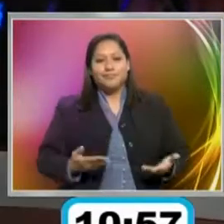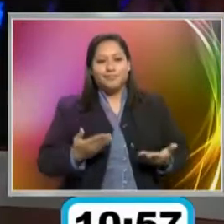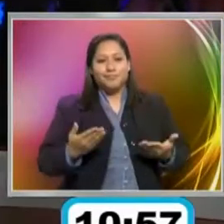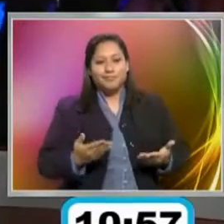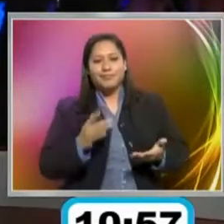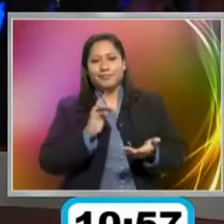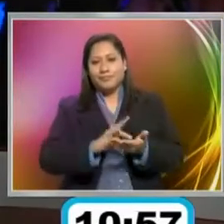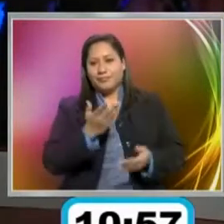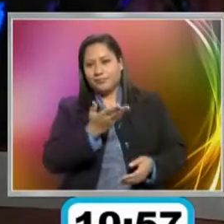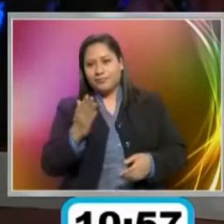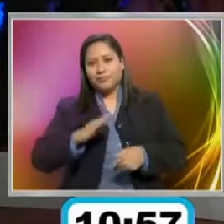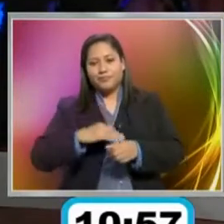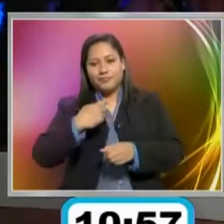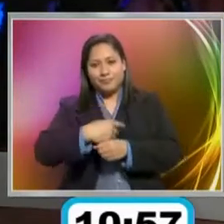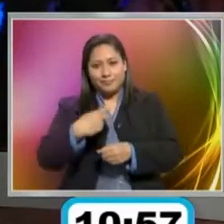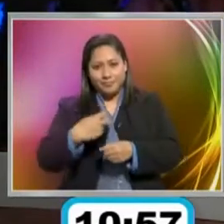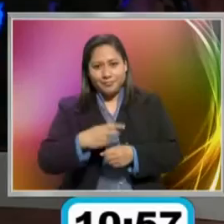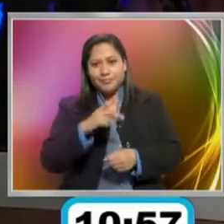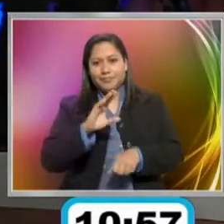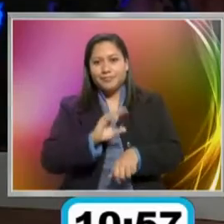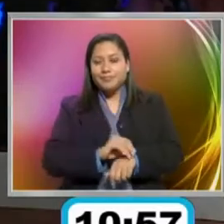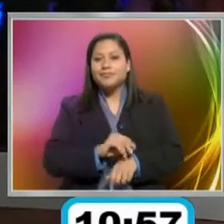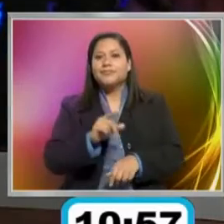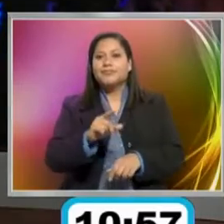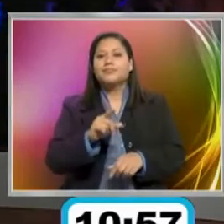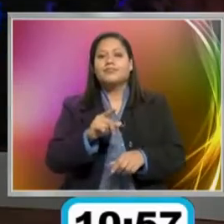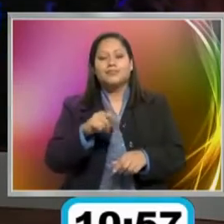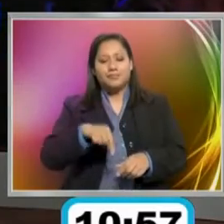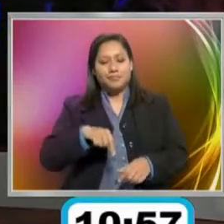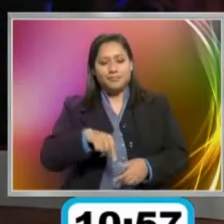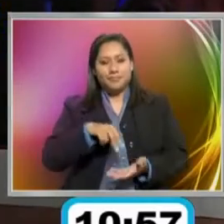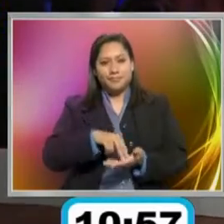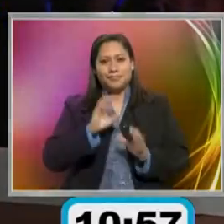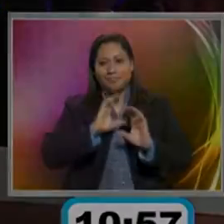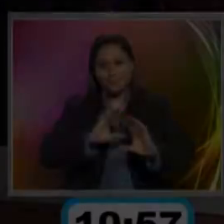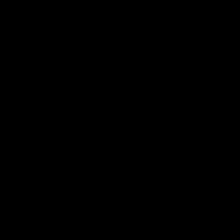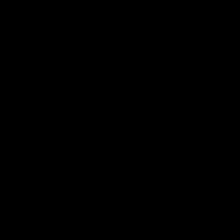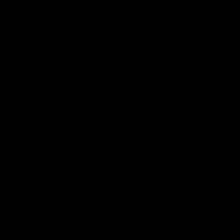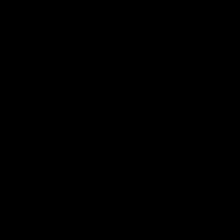gracias a ustedes por la invitación y permitirme darme este espacio. Así es. Muchas gracias.